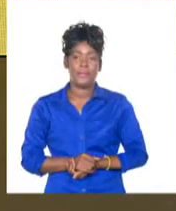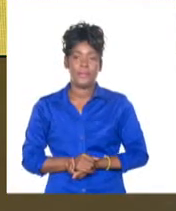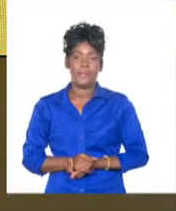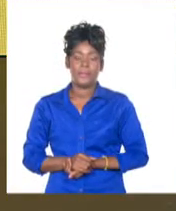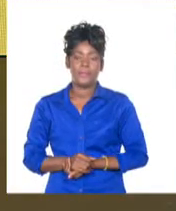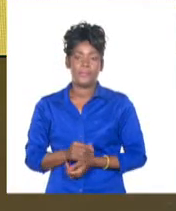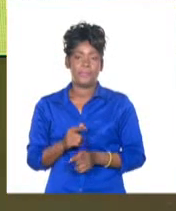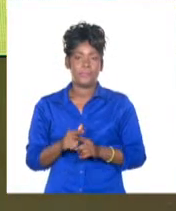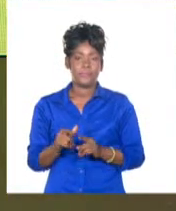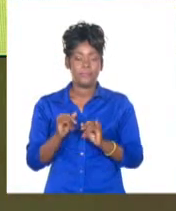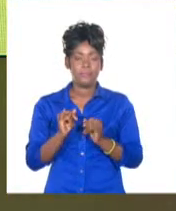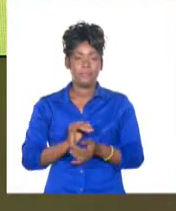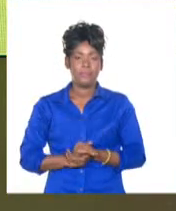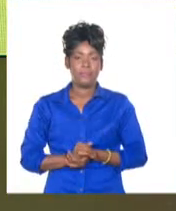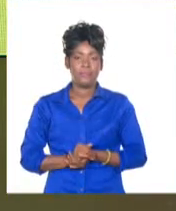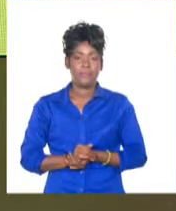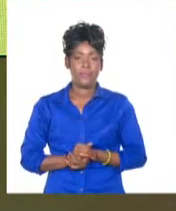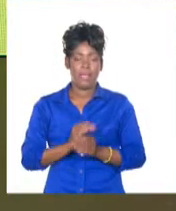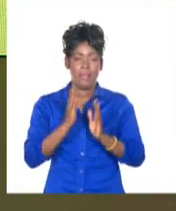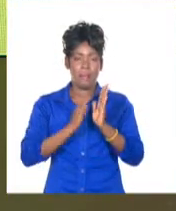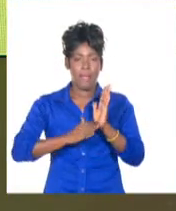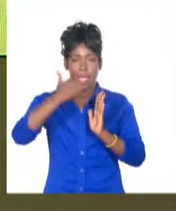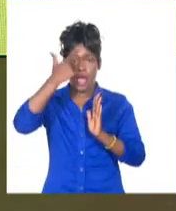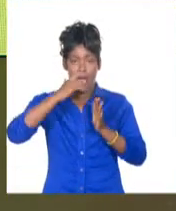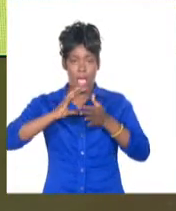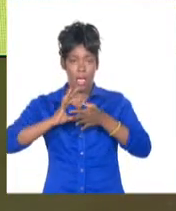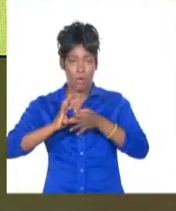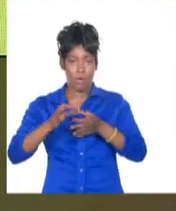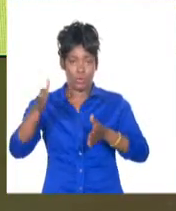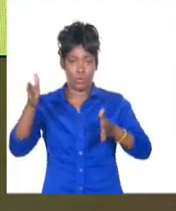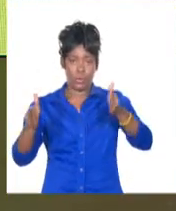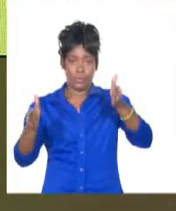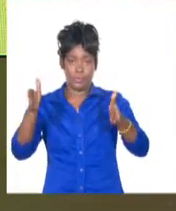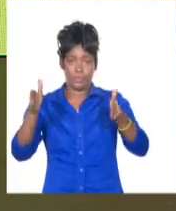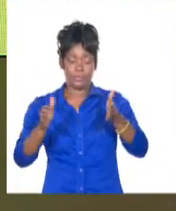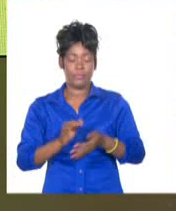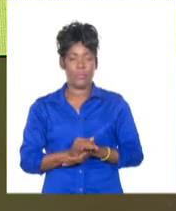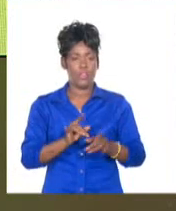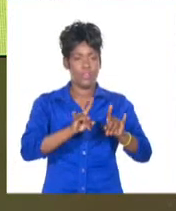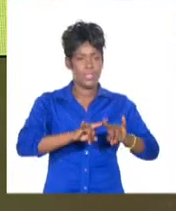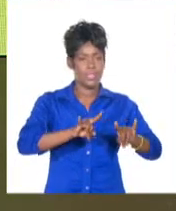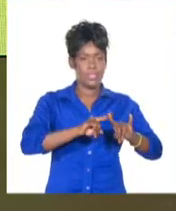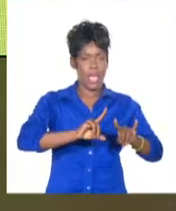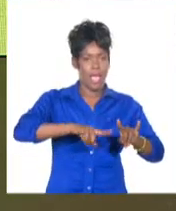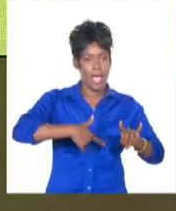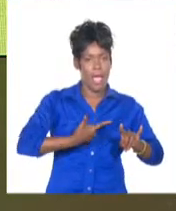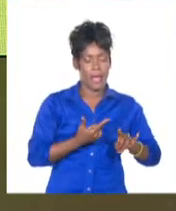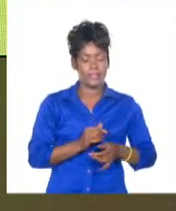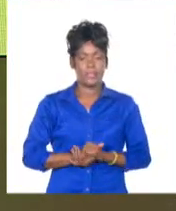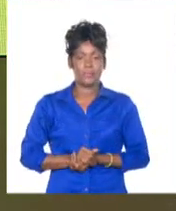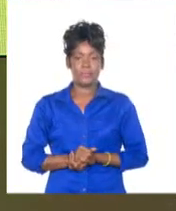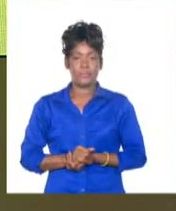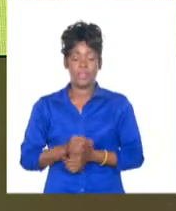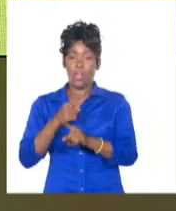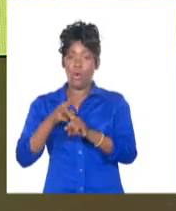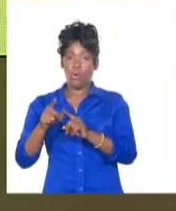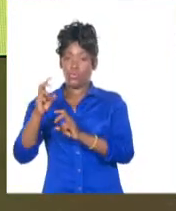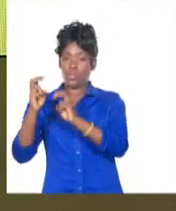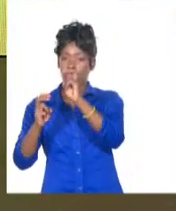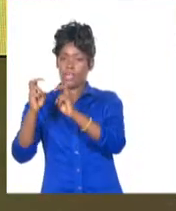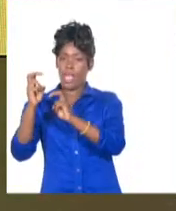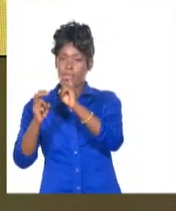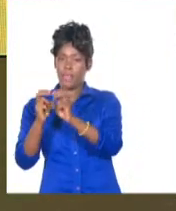durante el mes de agosto, la Universidad de las Artes y su filial en Santiago de Cuba realizarán un amplio programa de talleres de verano.